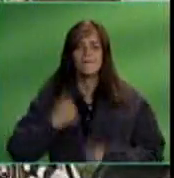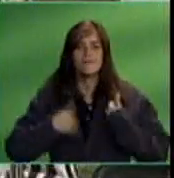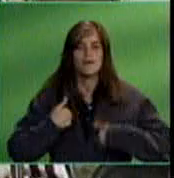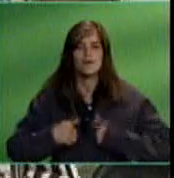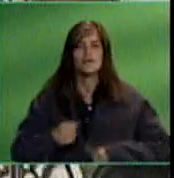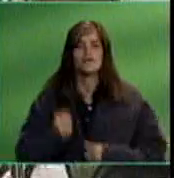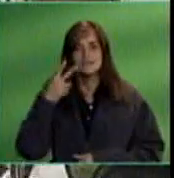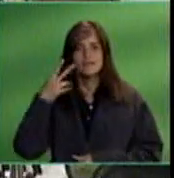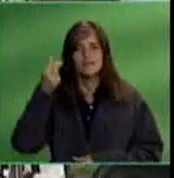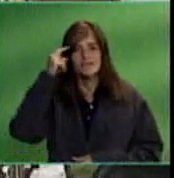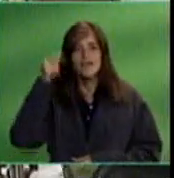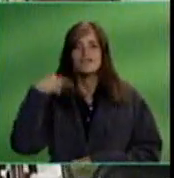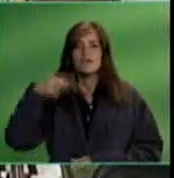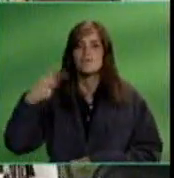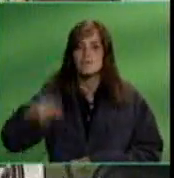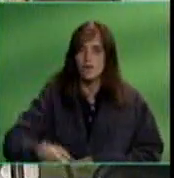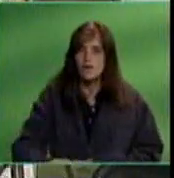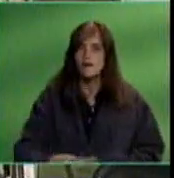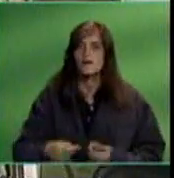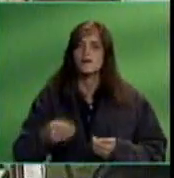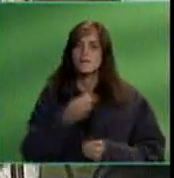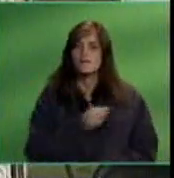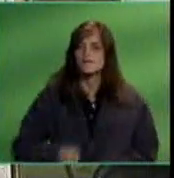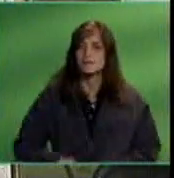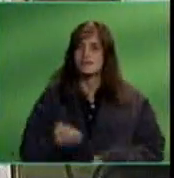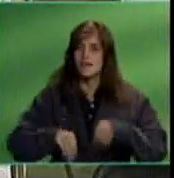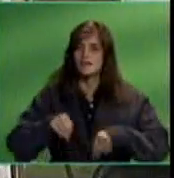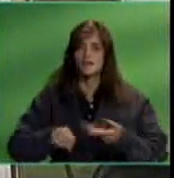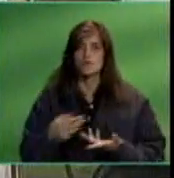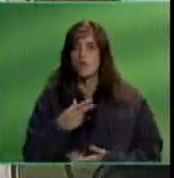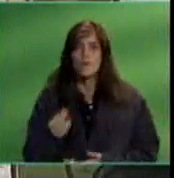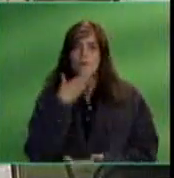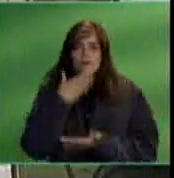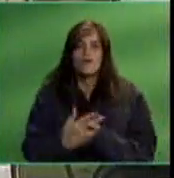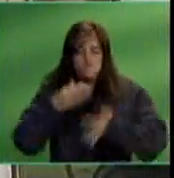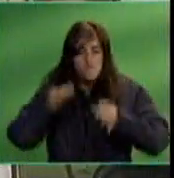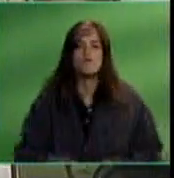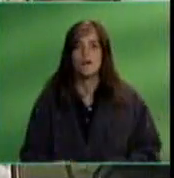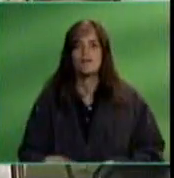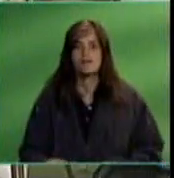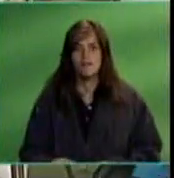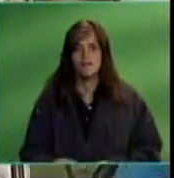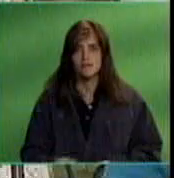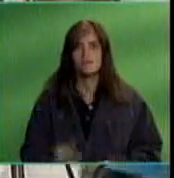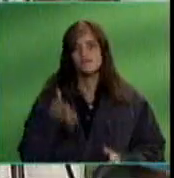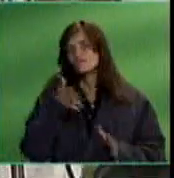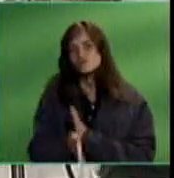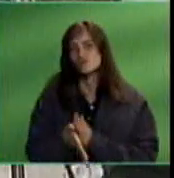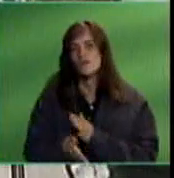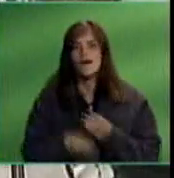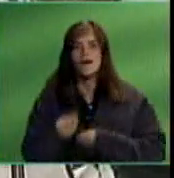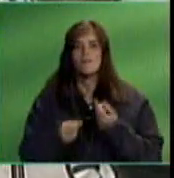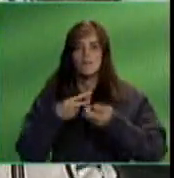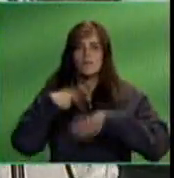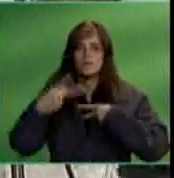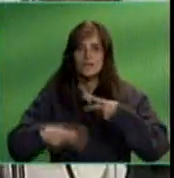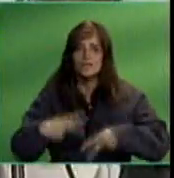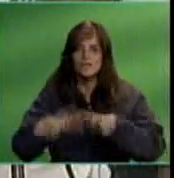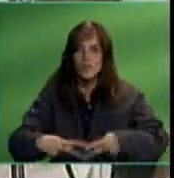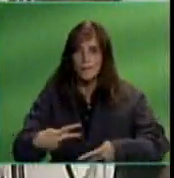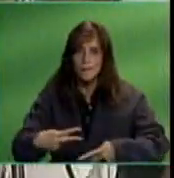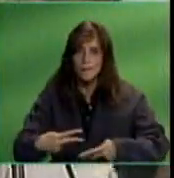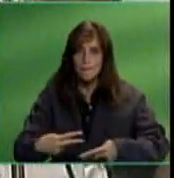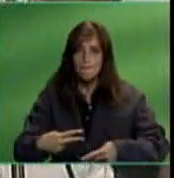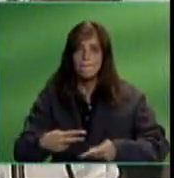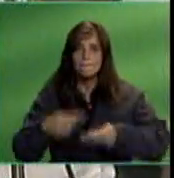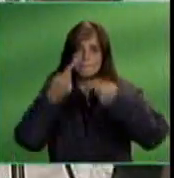tres días después de las elecciones presidenciales no ha hecho la solicitud formal para que haga un proceso se haga un proceso